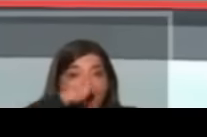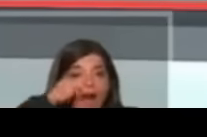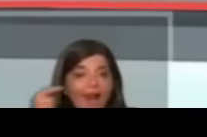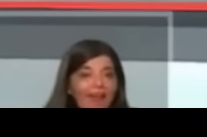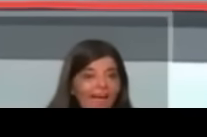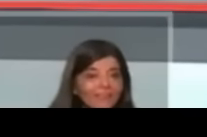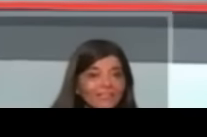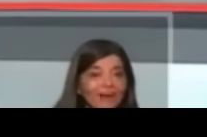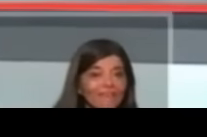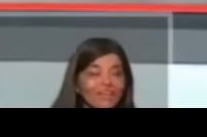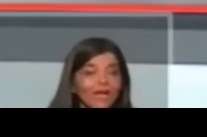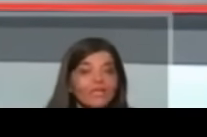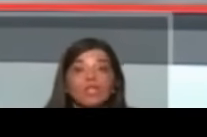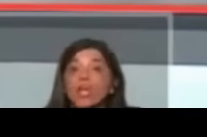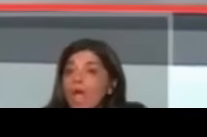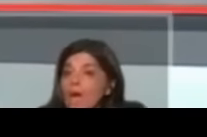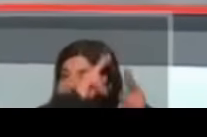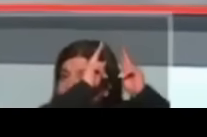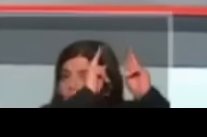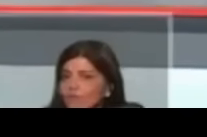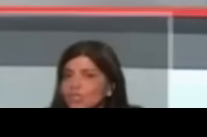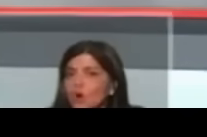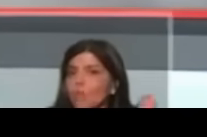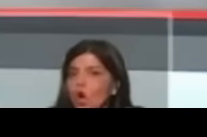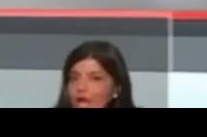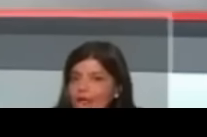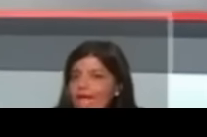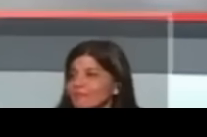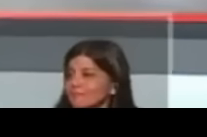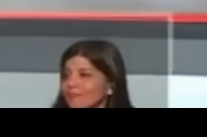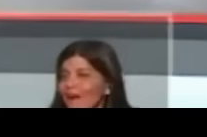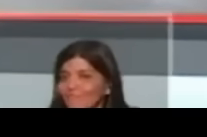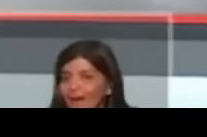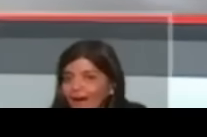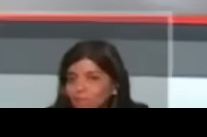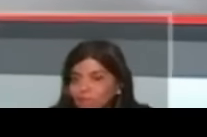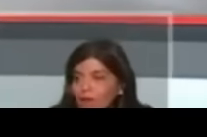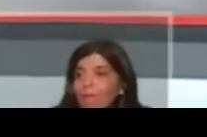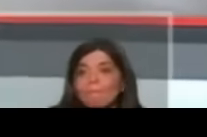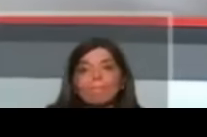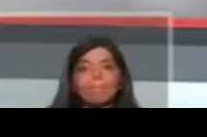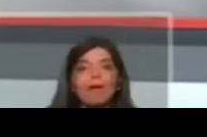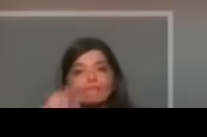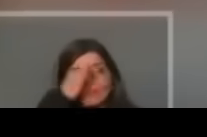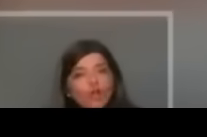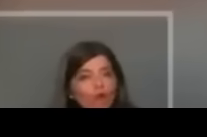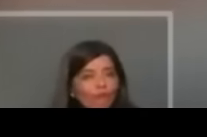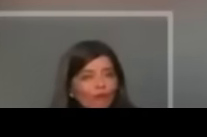prohibido por ley trabajar al mismo tiempo en el estado